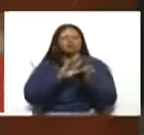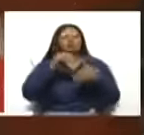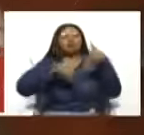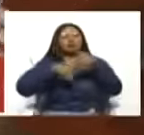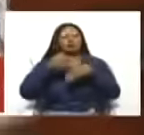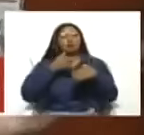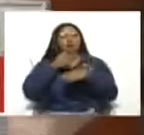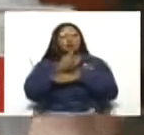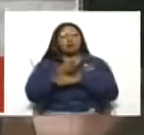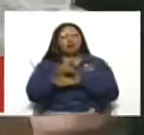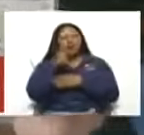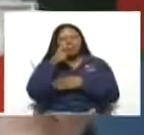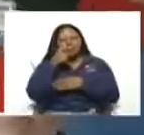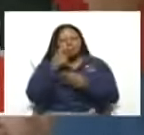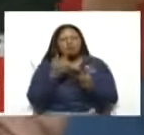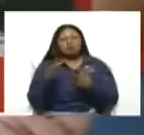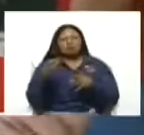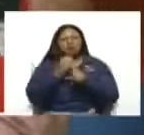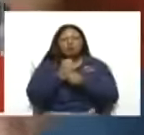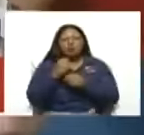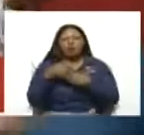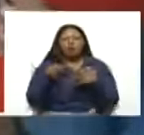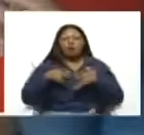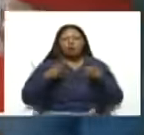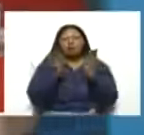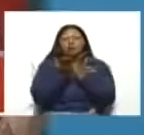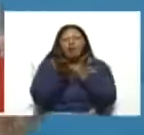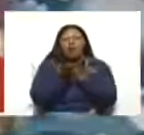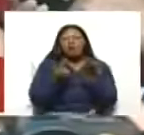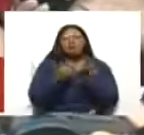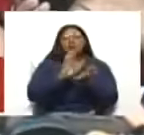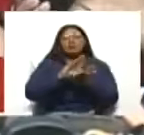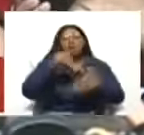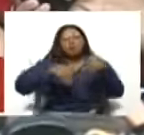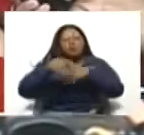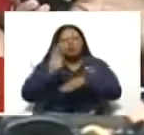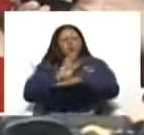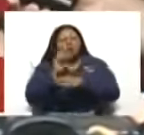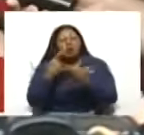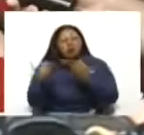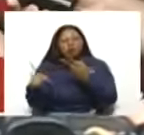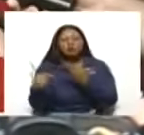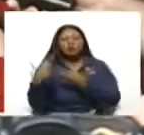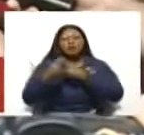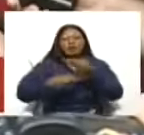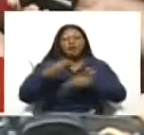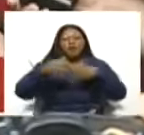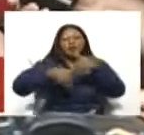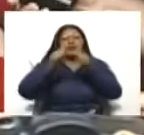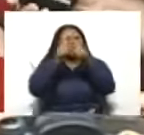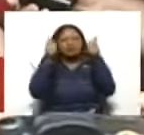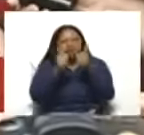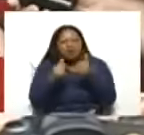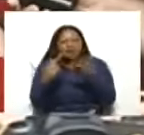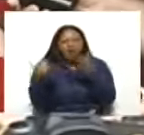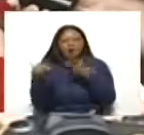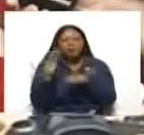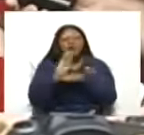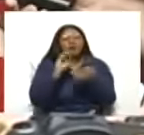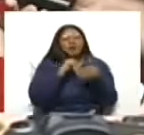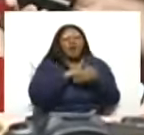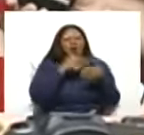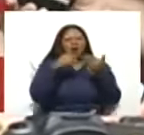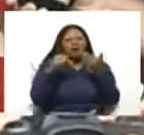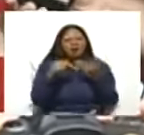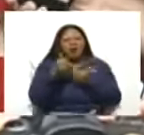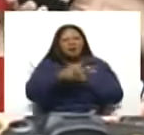de votación y toman las escuelas, toman los sitios, los centros de votación para el resguardo del material, del sistema, de todos los equipos, y